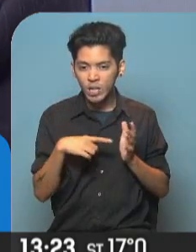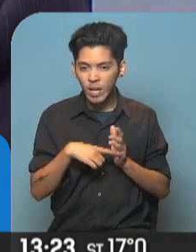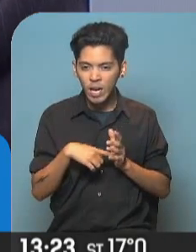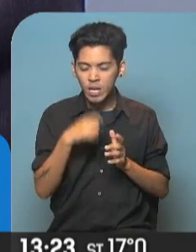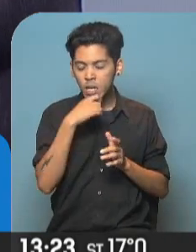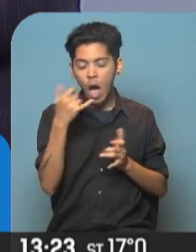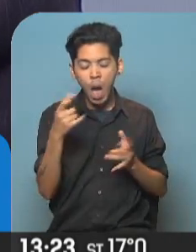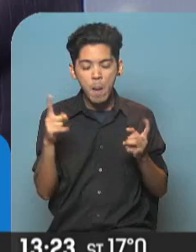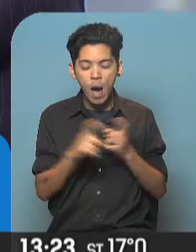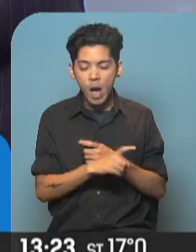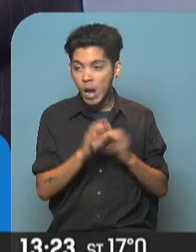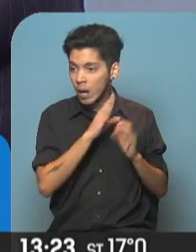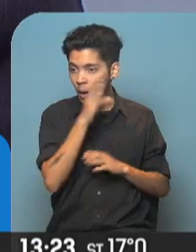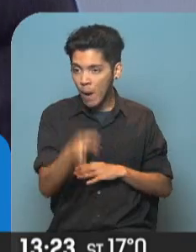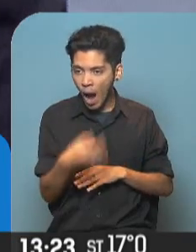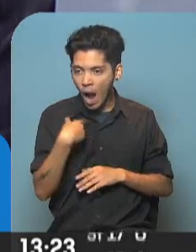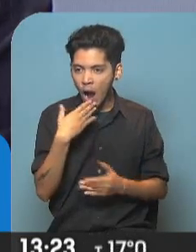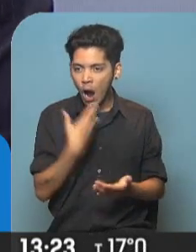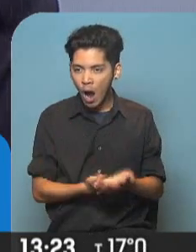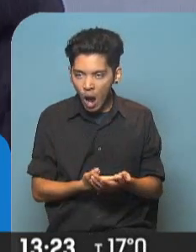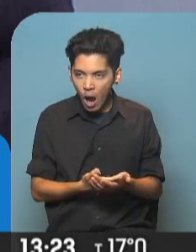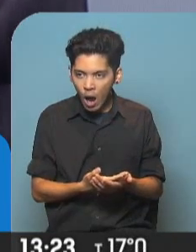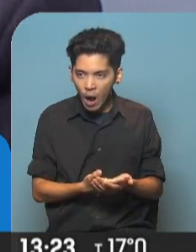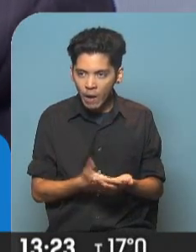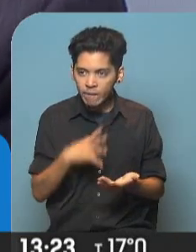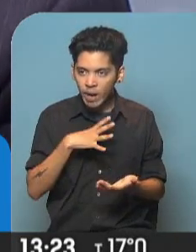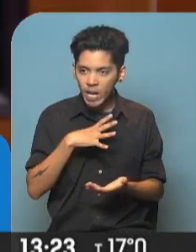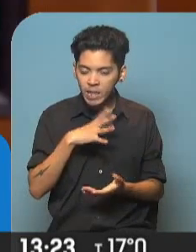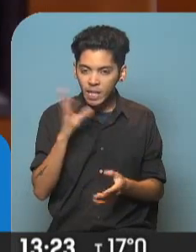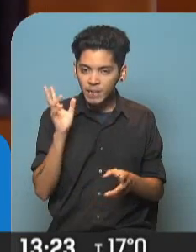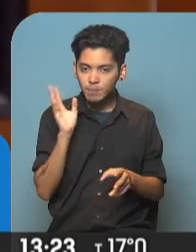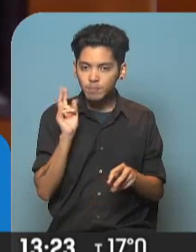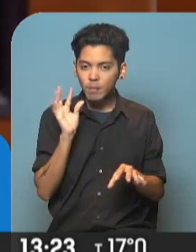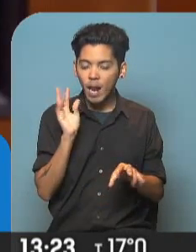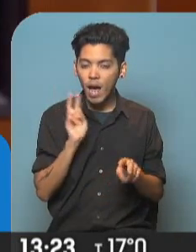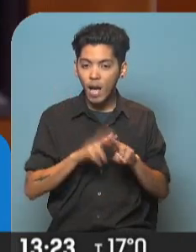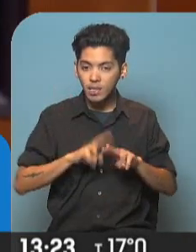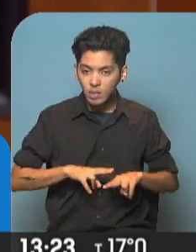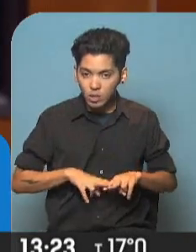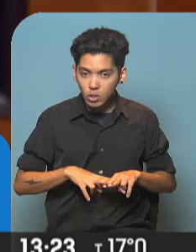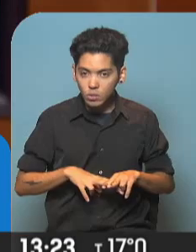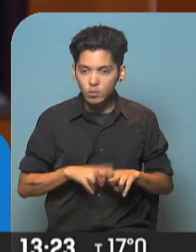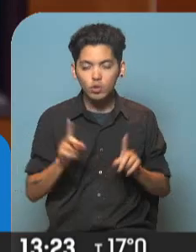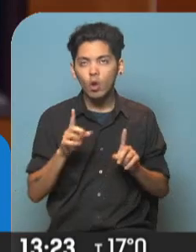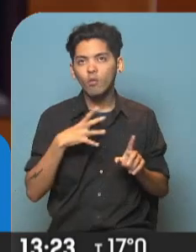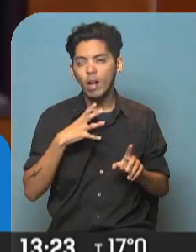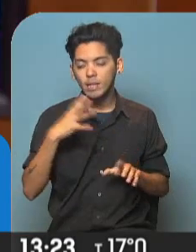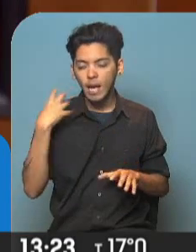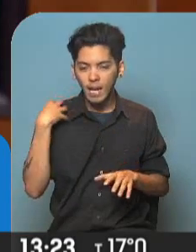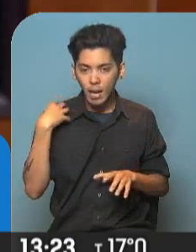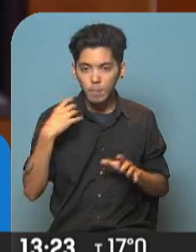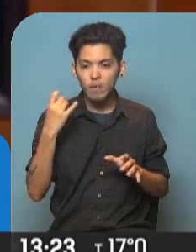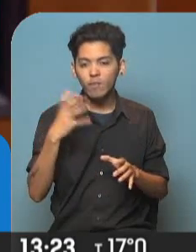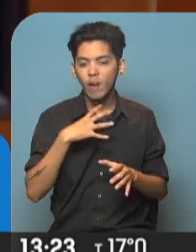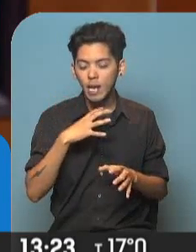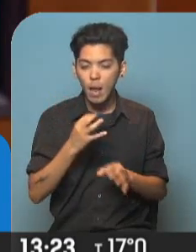y tiene que ir y se encuentra con que faltan médicos para su atención. No faltan médicos generalistas, pero faltan